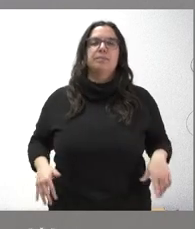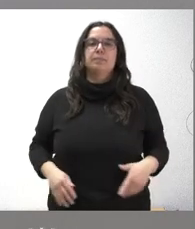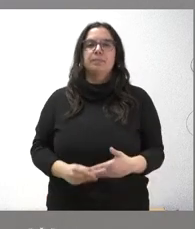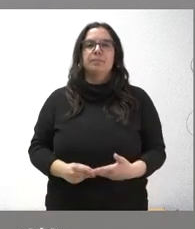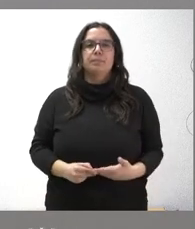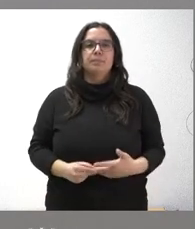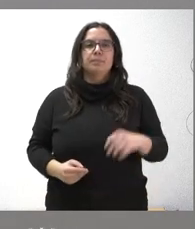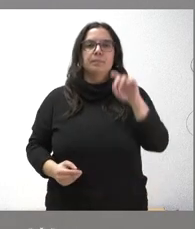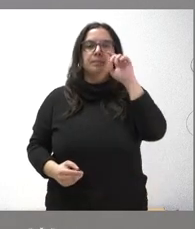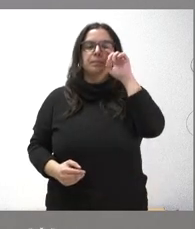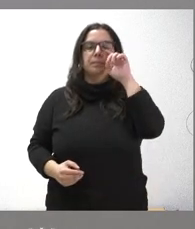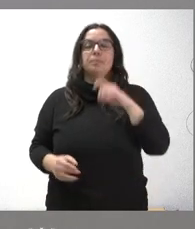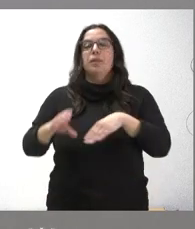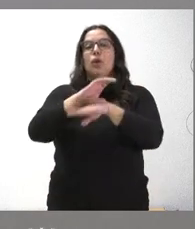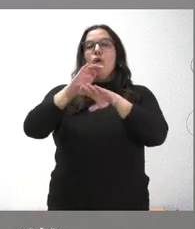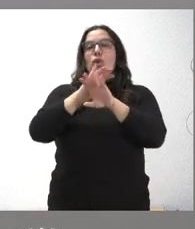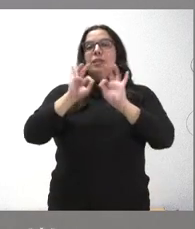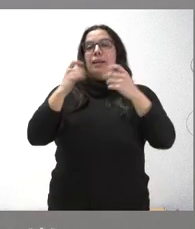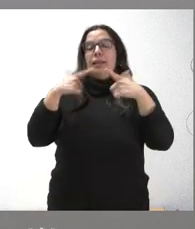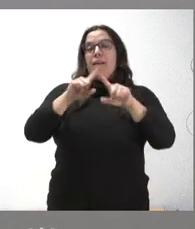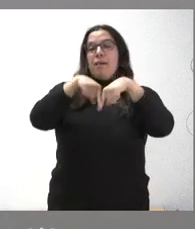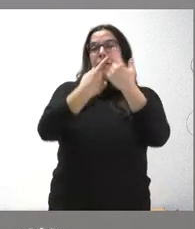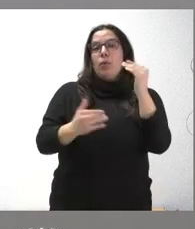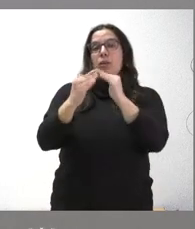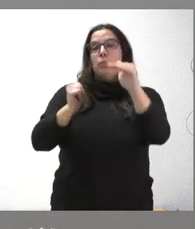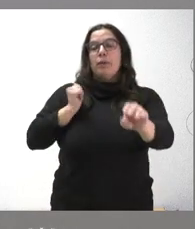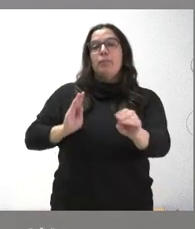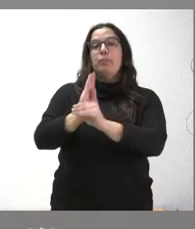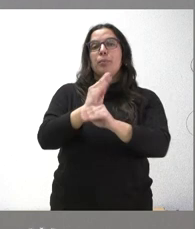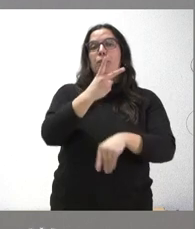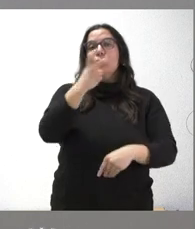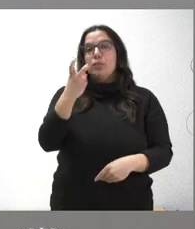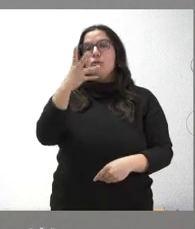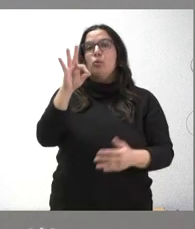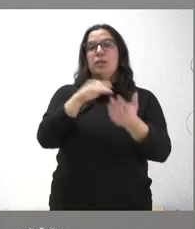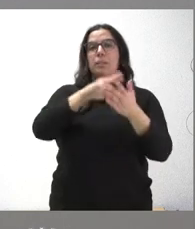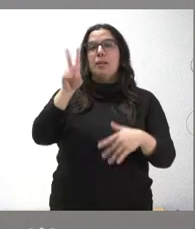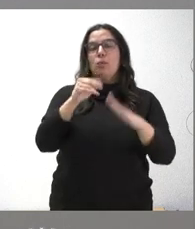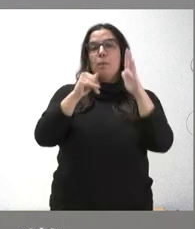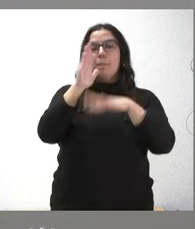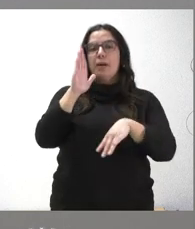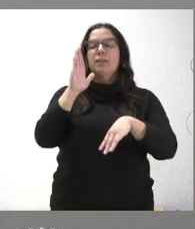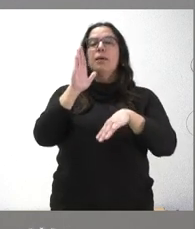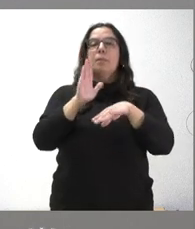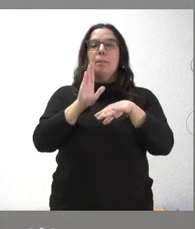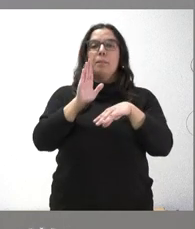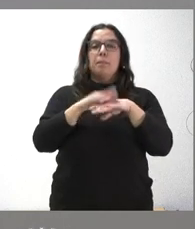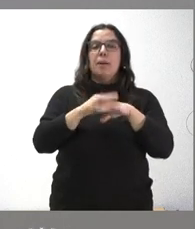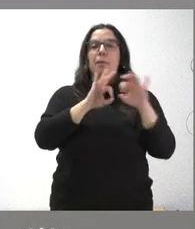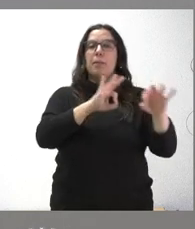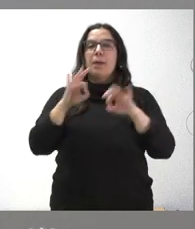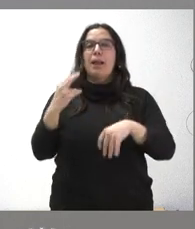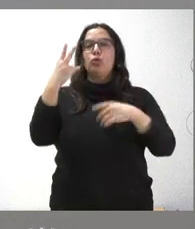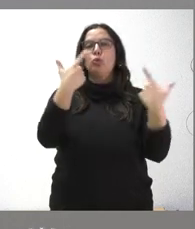actuación la consejería de familia igual de oportunidades invierte más de 250,000 en el equipamiento de dos unidades de convivencia en la